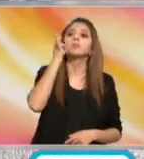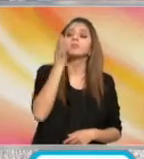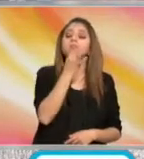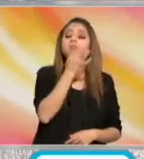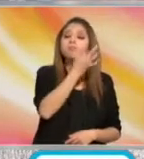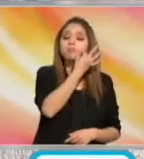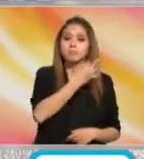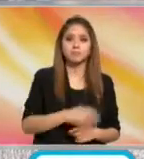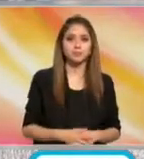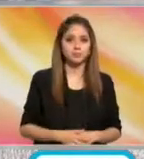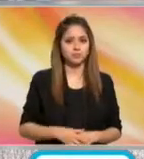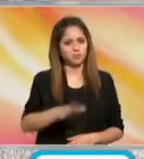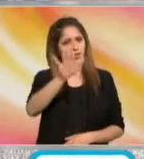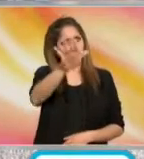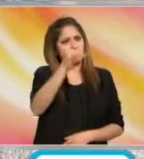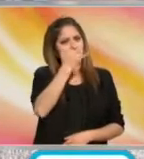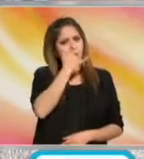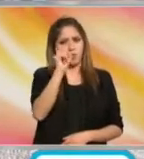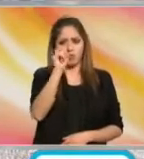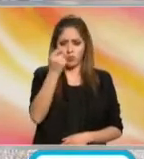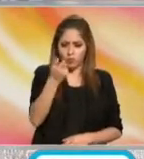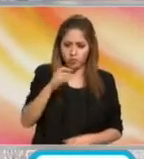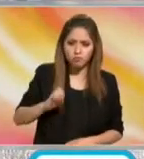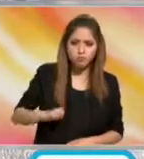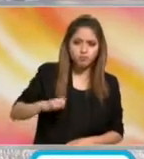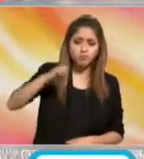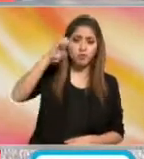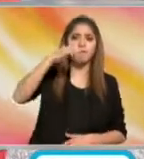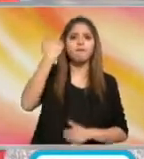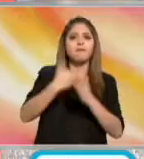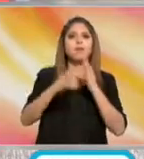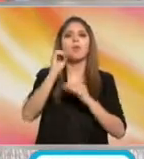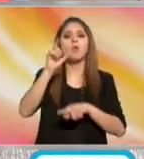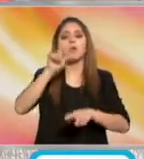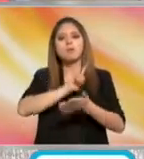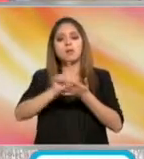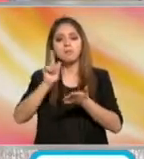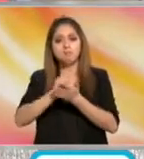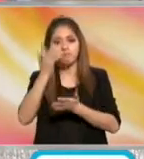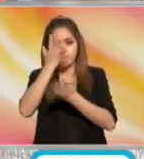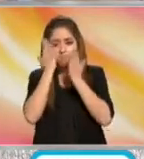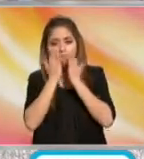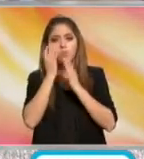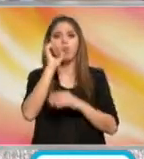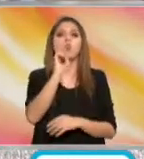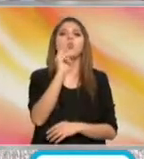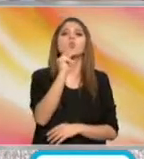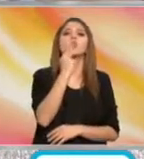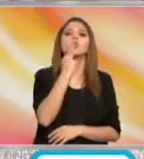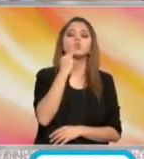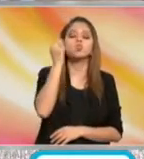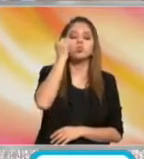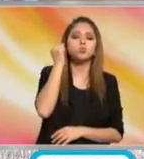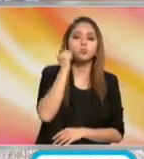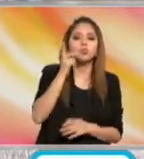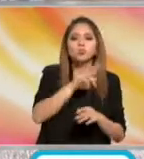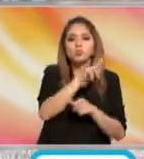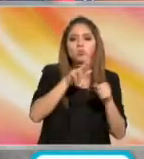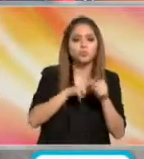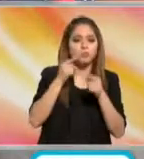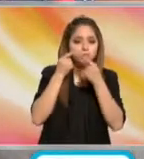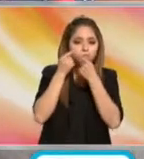más avanzada también salen y a veces será por no desmaquillarnos bien o por no utilizar el producto correcto también puede salir un brotecito.